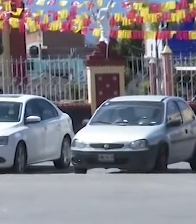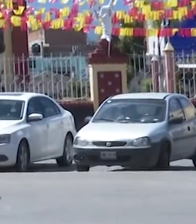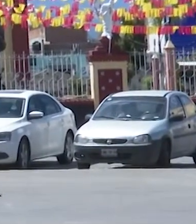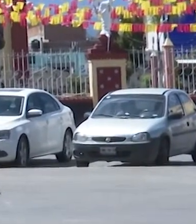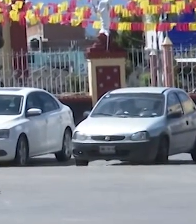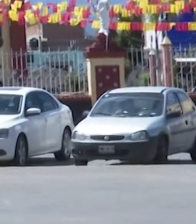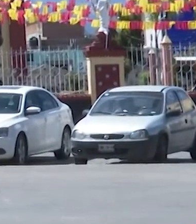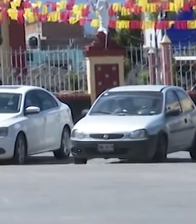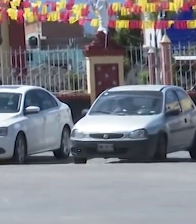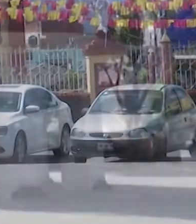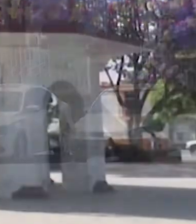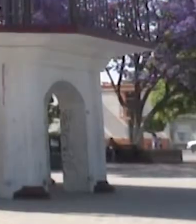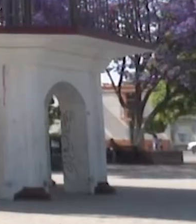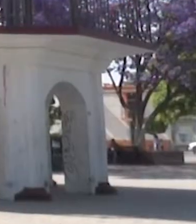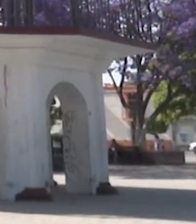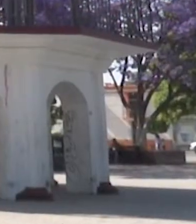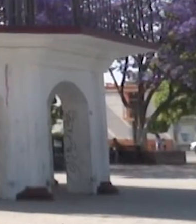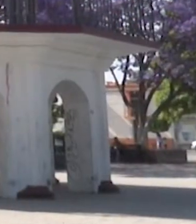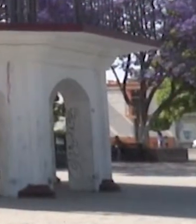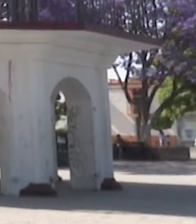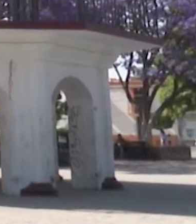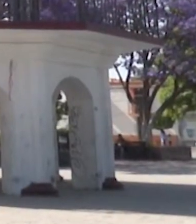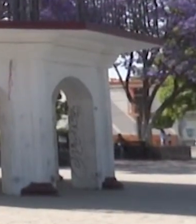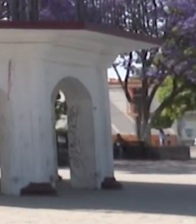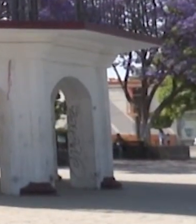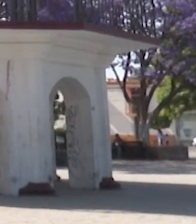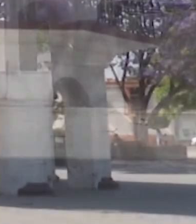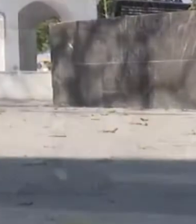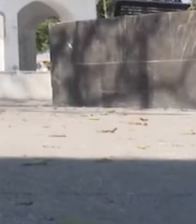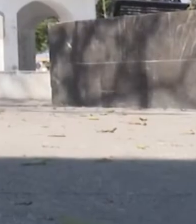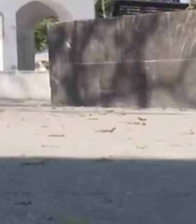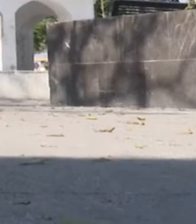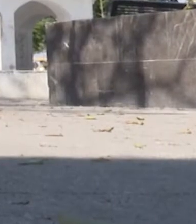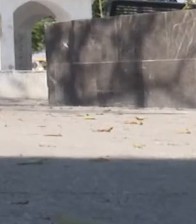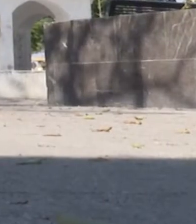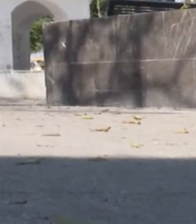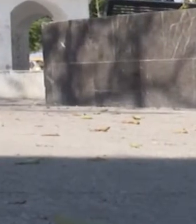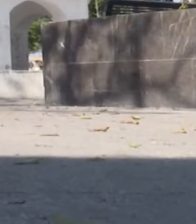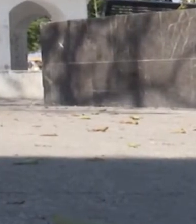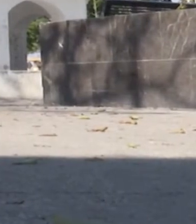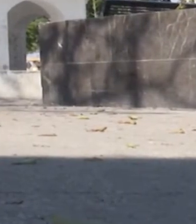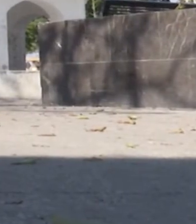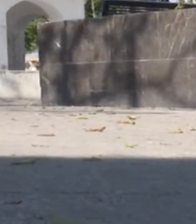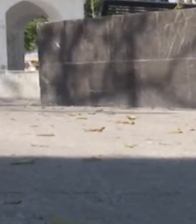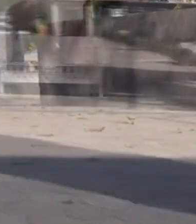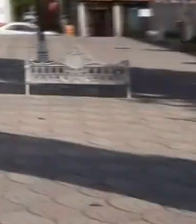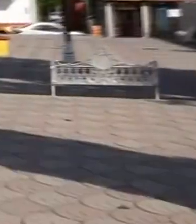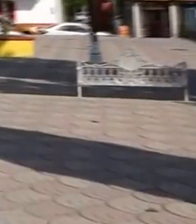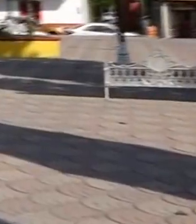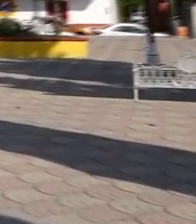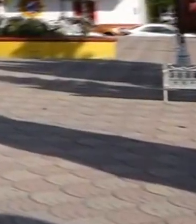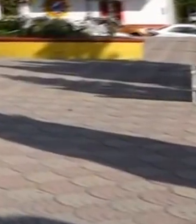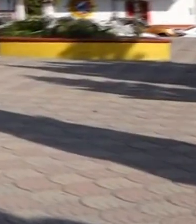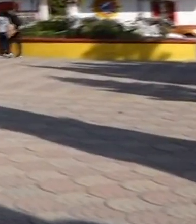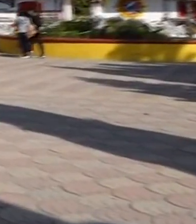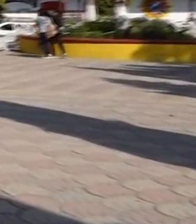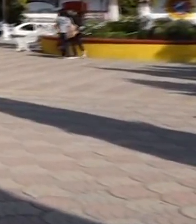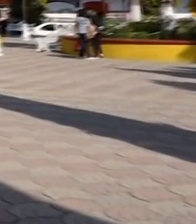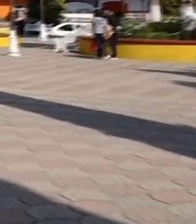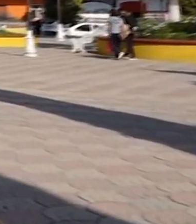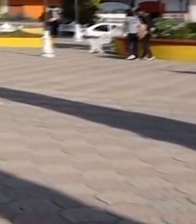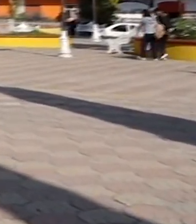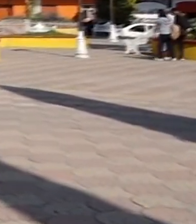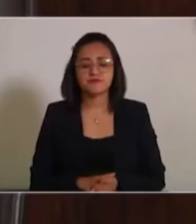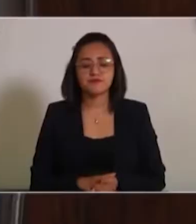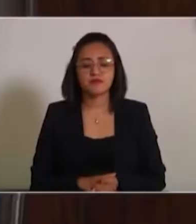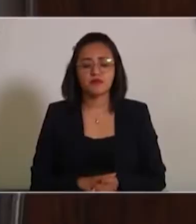institucional municipal no se eliminó por irregularidades en su operación, sino porque era una carga para las finanzas públicas de los